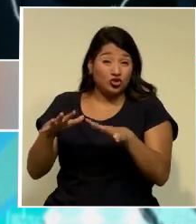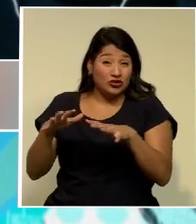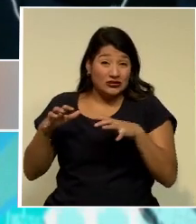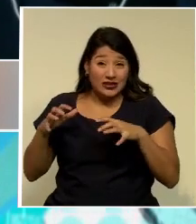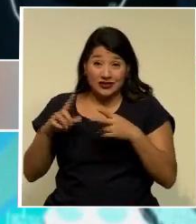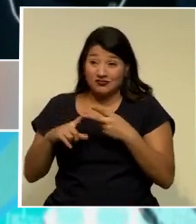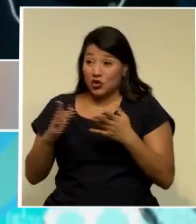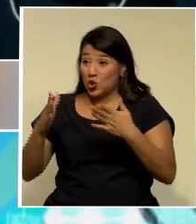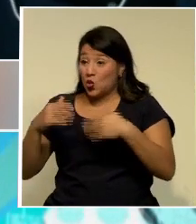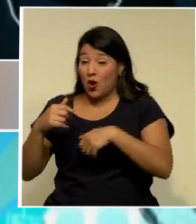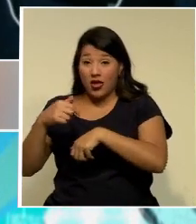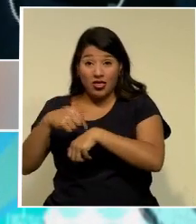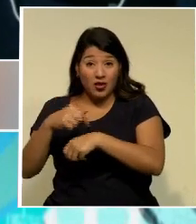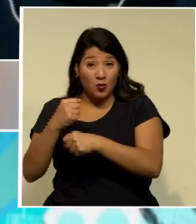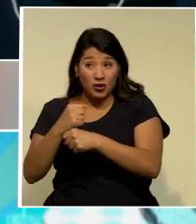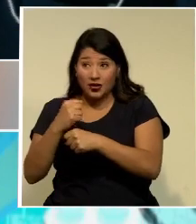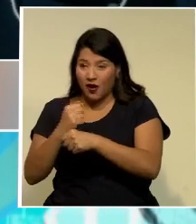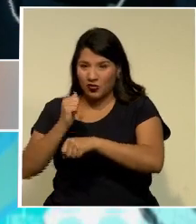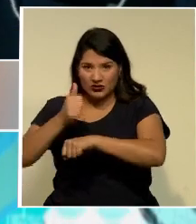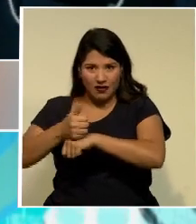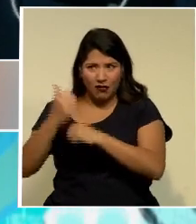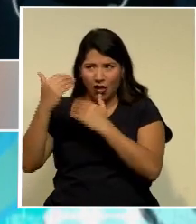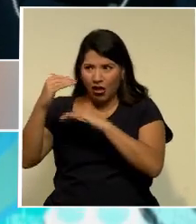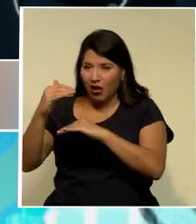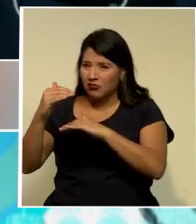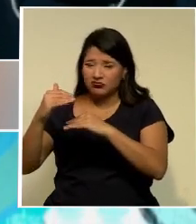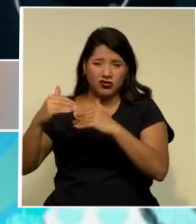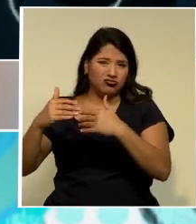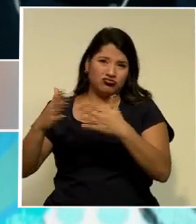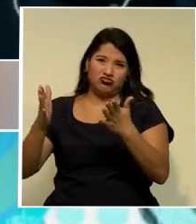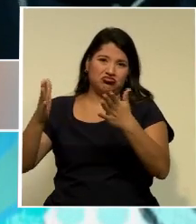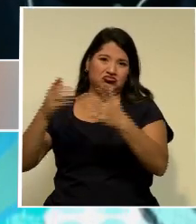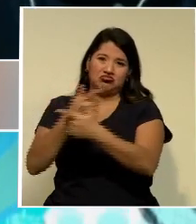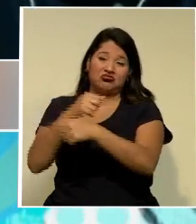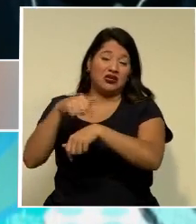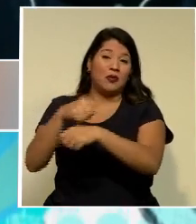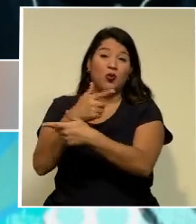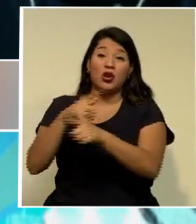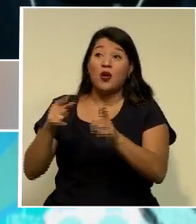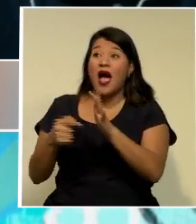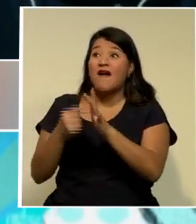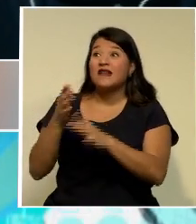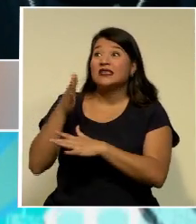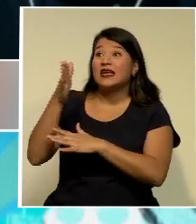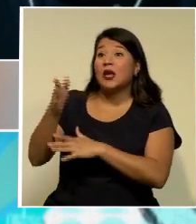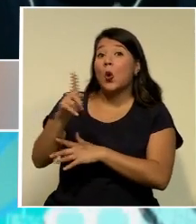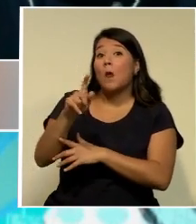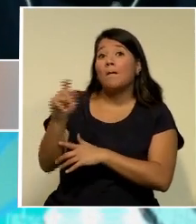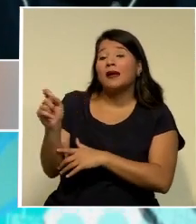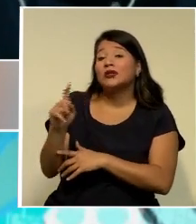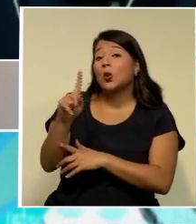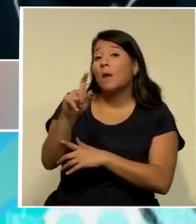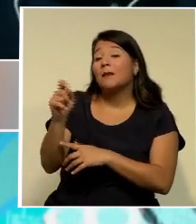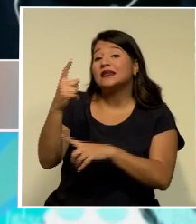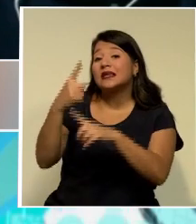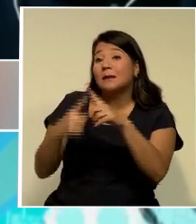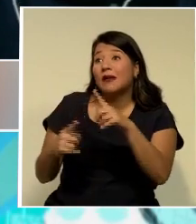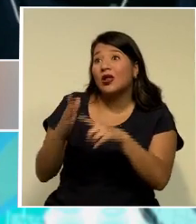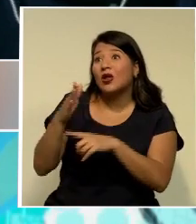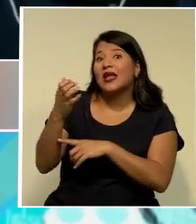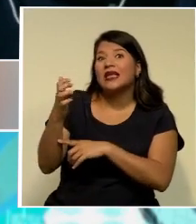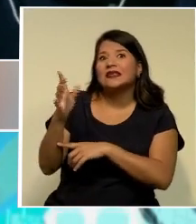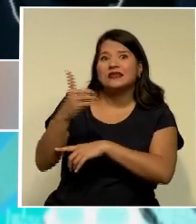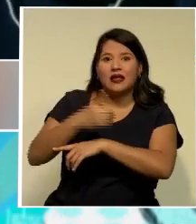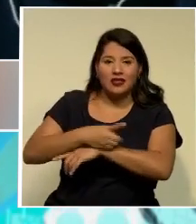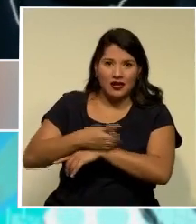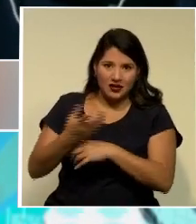medio. Generalmente en Centroamérica las coberturas eran coberturas de un mes y medio, de 15 días. se viajaba mucho